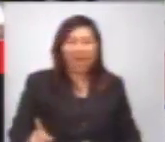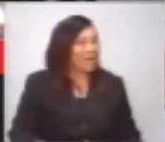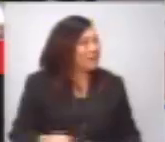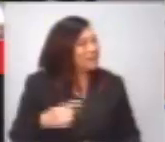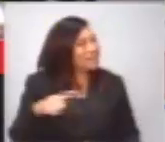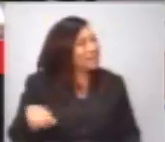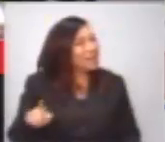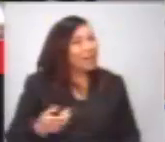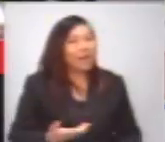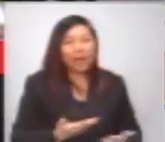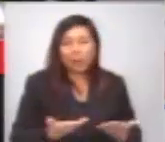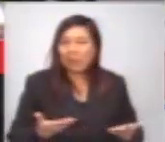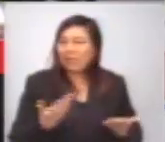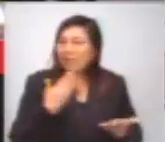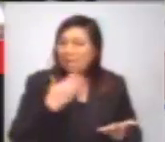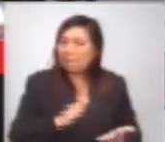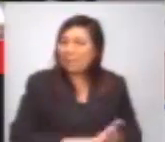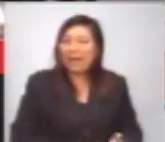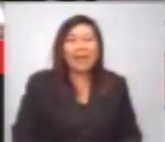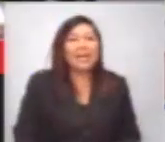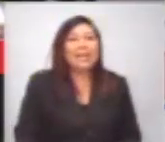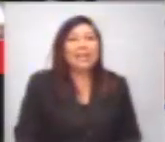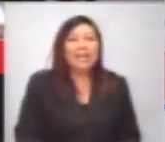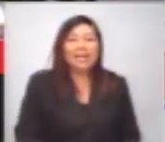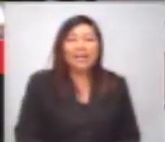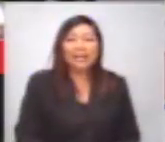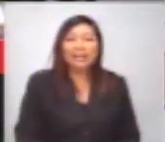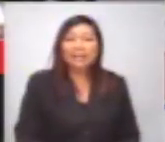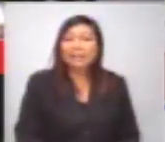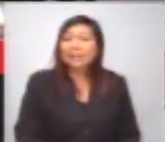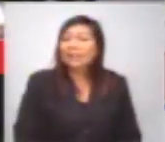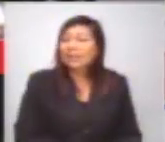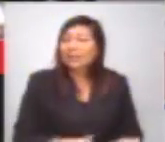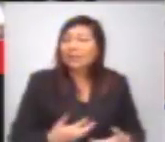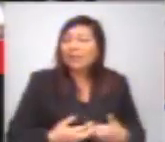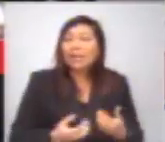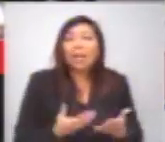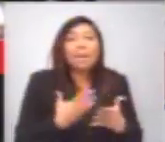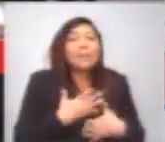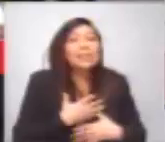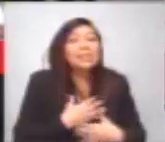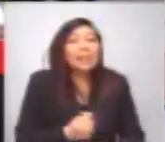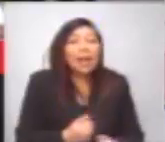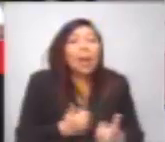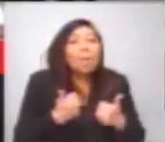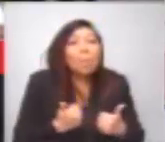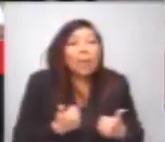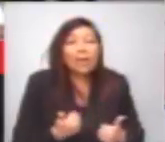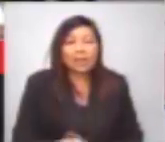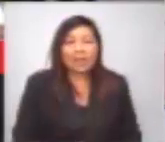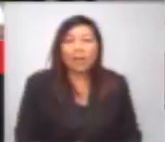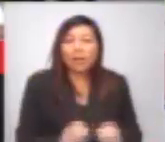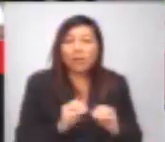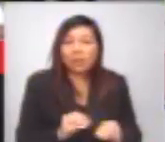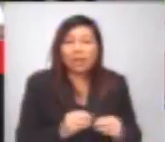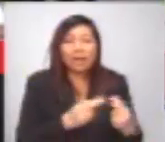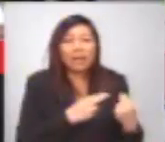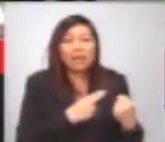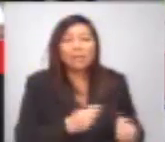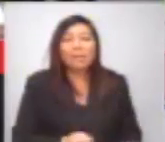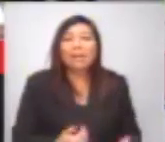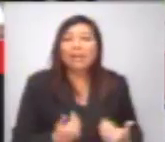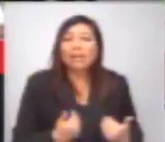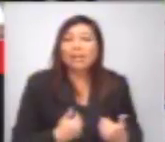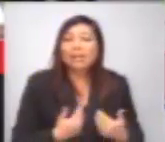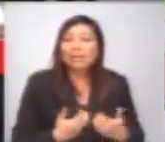producto esté en buenas condiciones, ¿no? Que sean productos saludables, que se cumpla con la